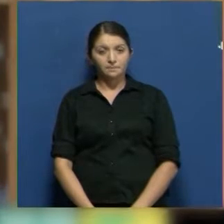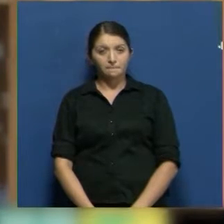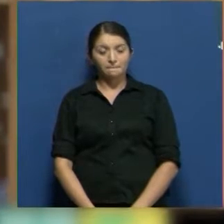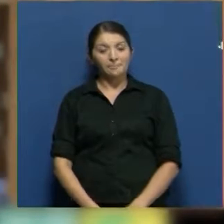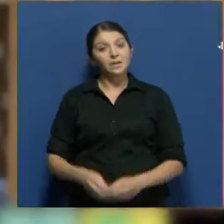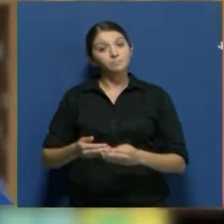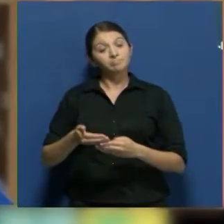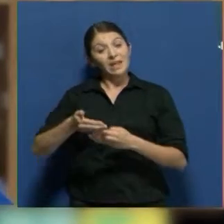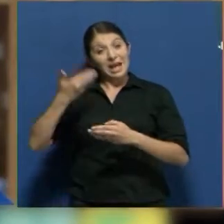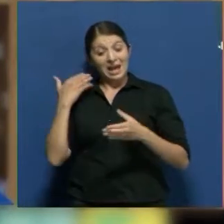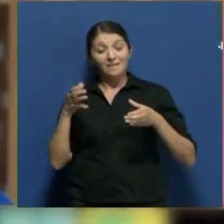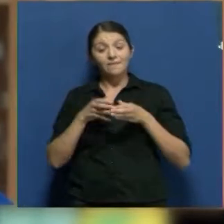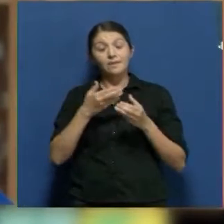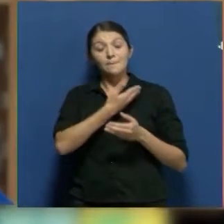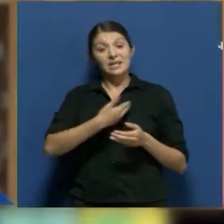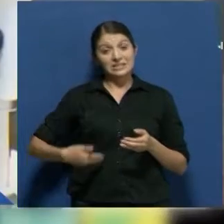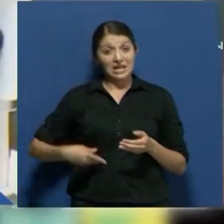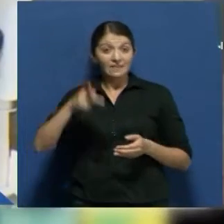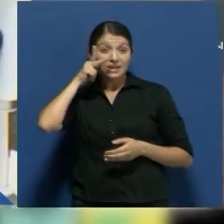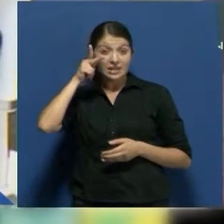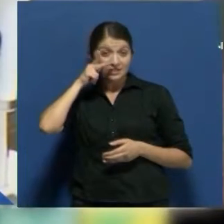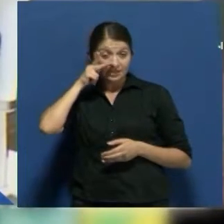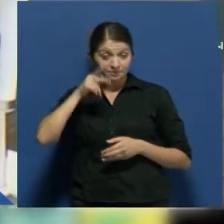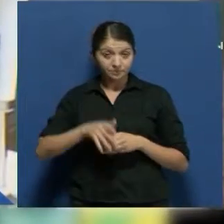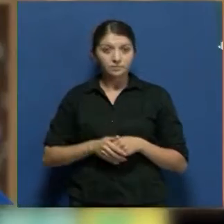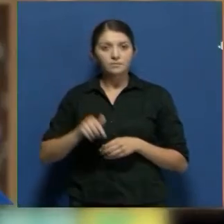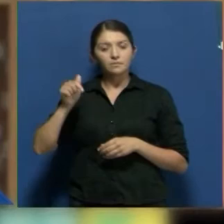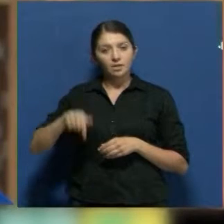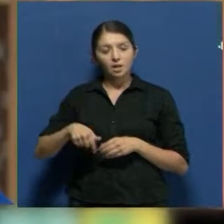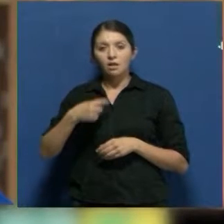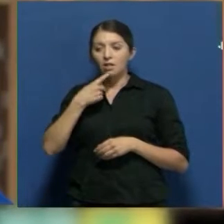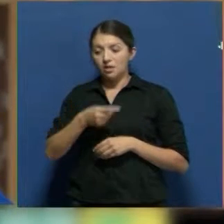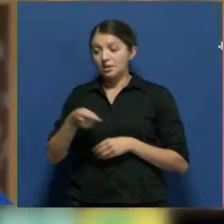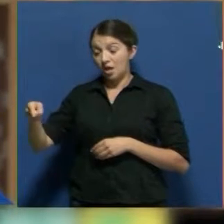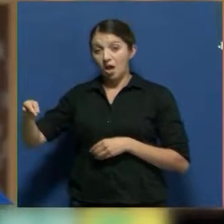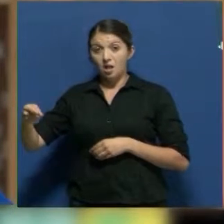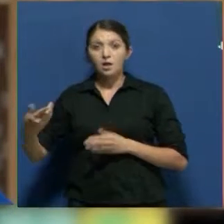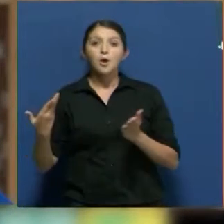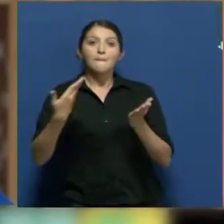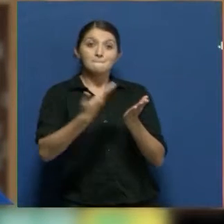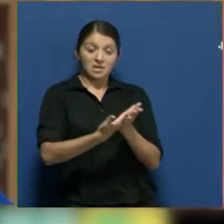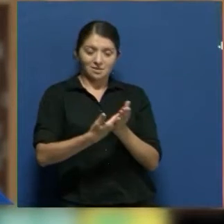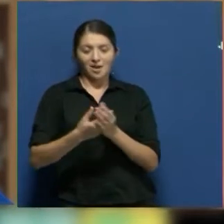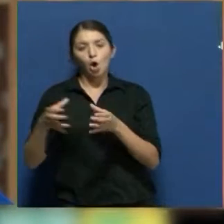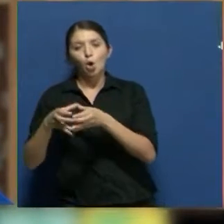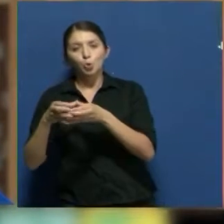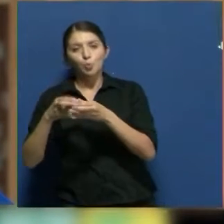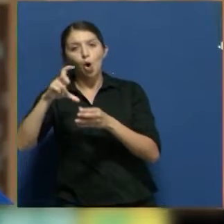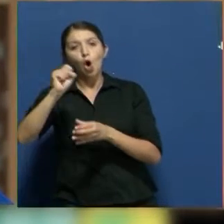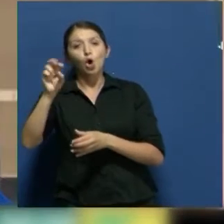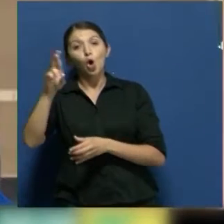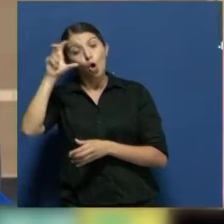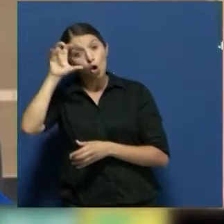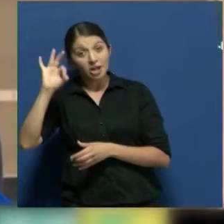Durante todo el kirchnerismo, el Estado Nacional rechazó las propuestas del Correo Argentino, ¿sí? Sin